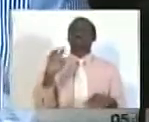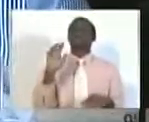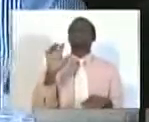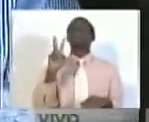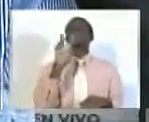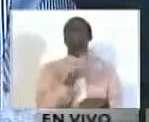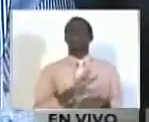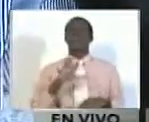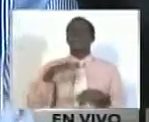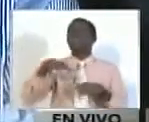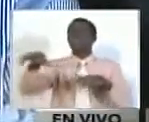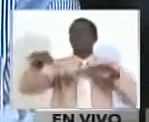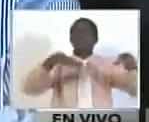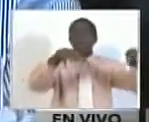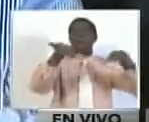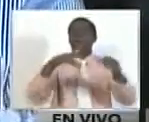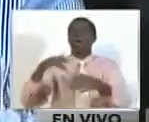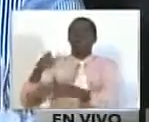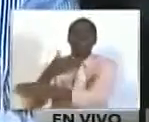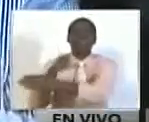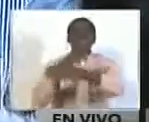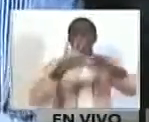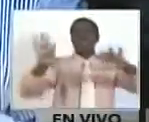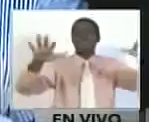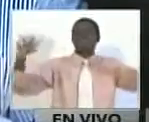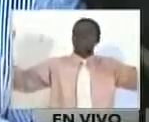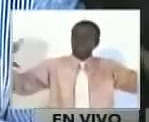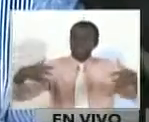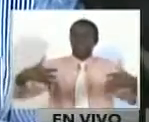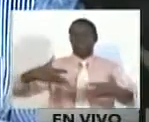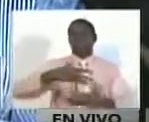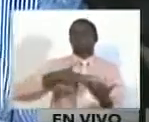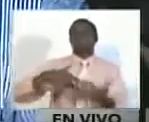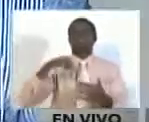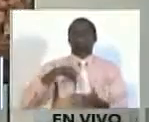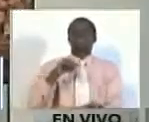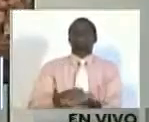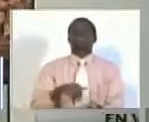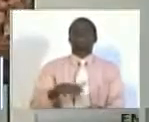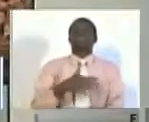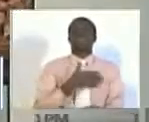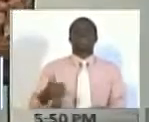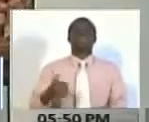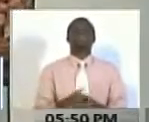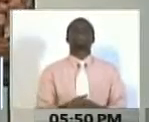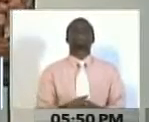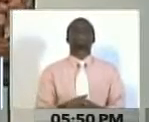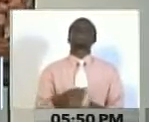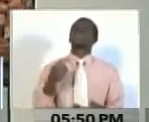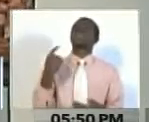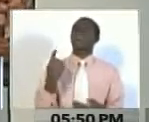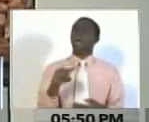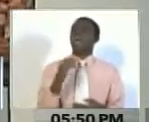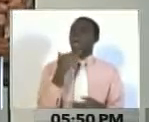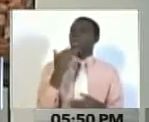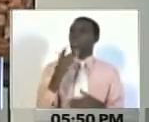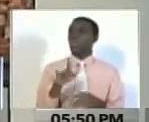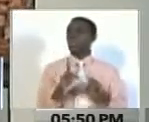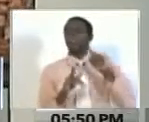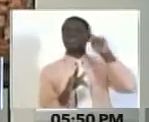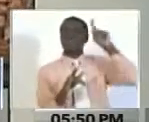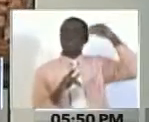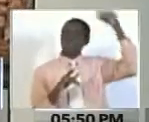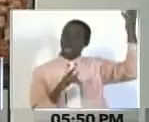para eso hemos estado haciendo mesas intersectoriales donde participan todos los que están vinculados a festivales. Yo alguna vez leí que eran más de 3.000. Festivales, no sé si son